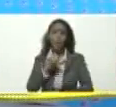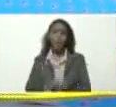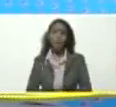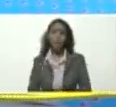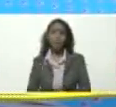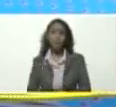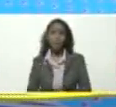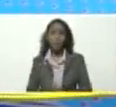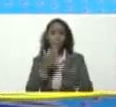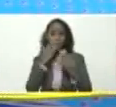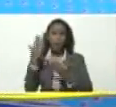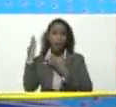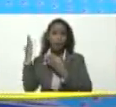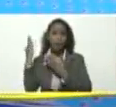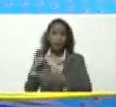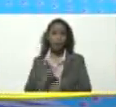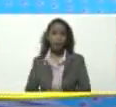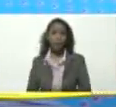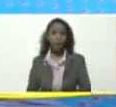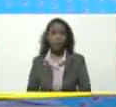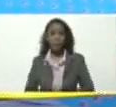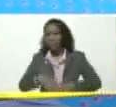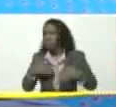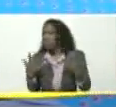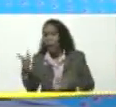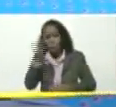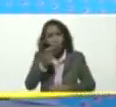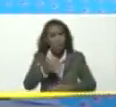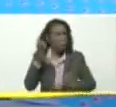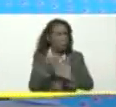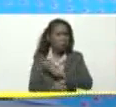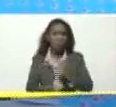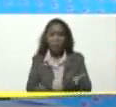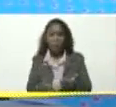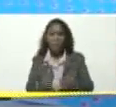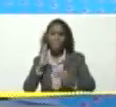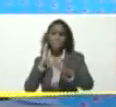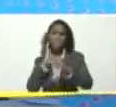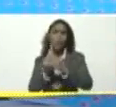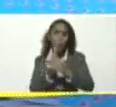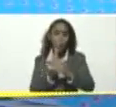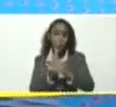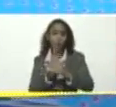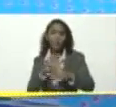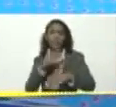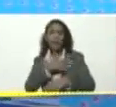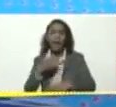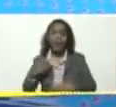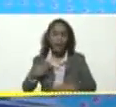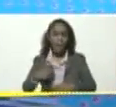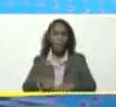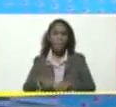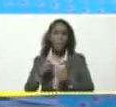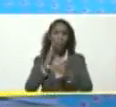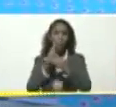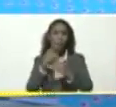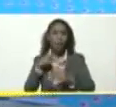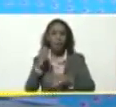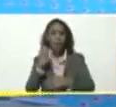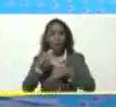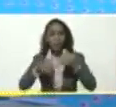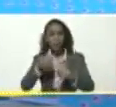para esto. ¿Ah? ¿Qué buscaban? Impedir las elecciones del 21 de noviembre. Se